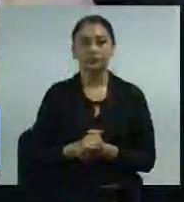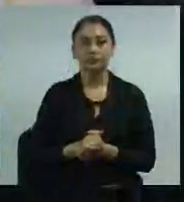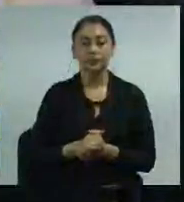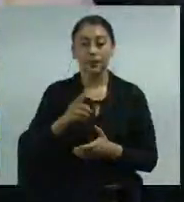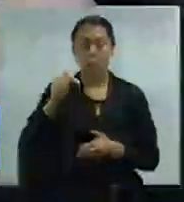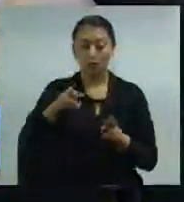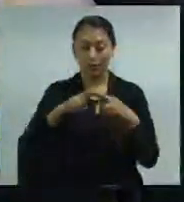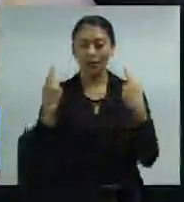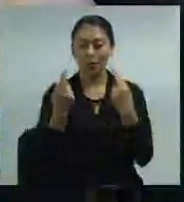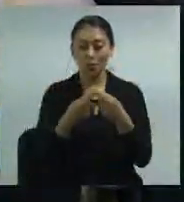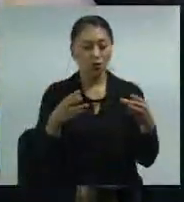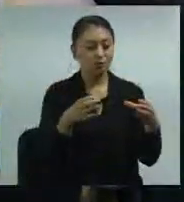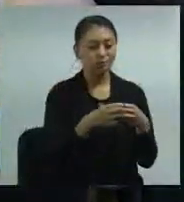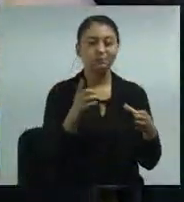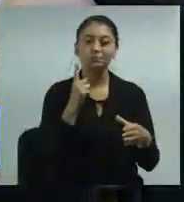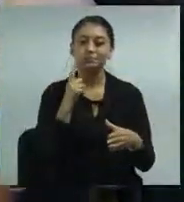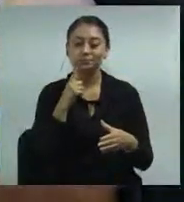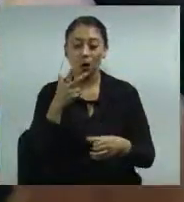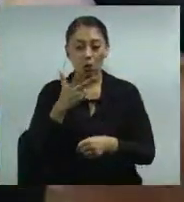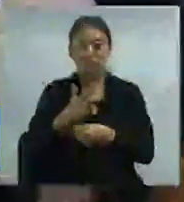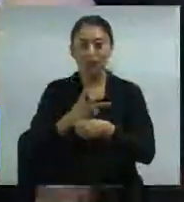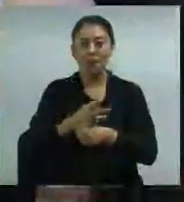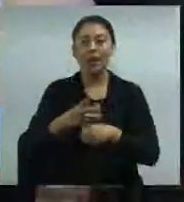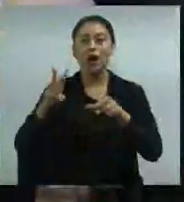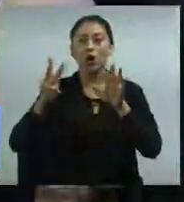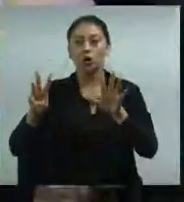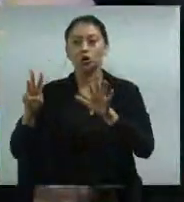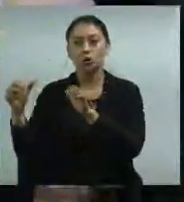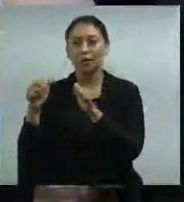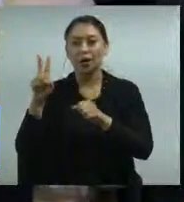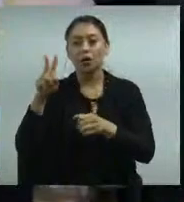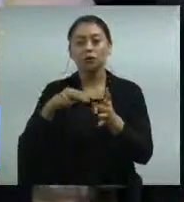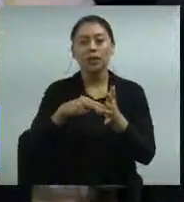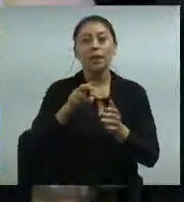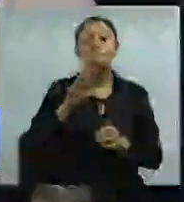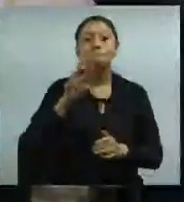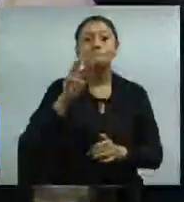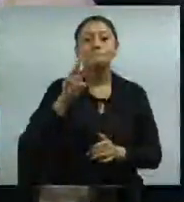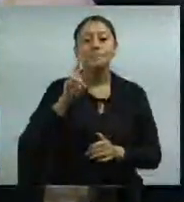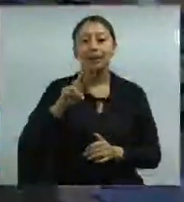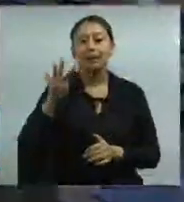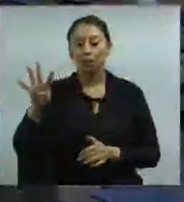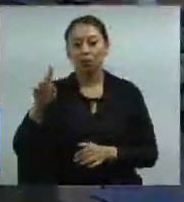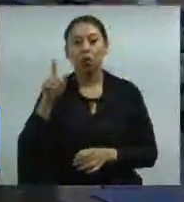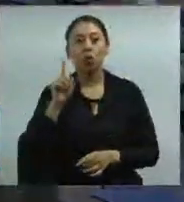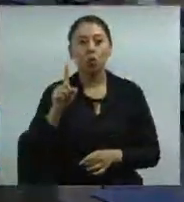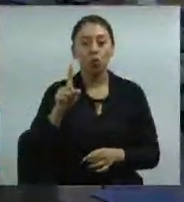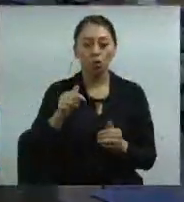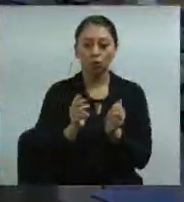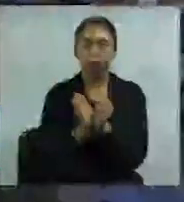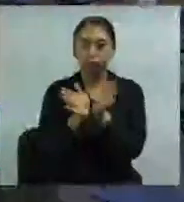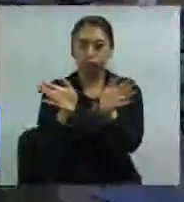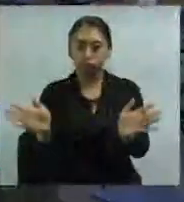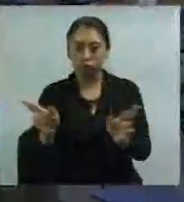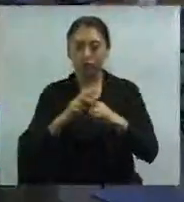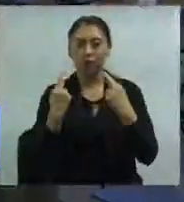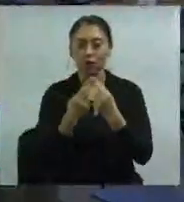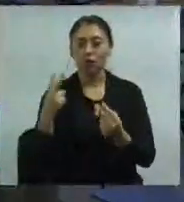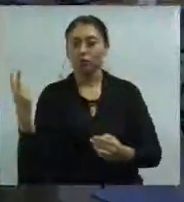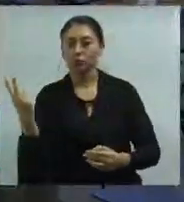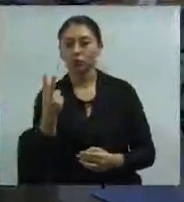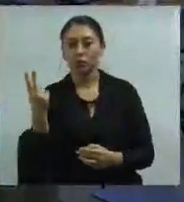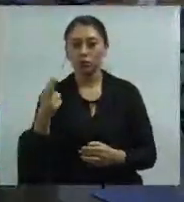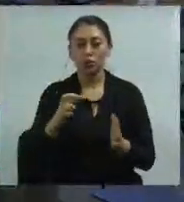Sesión de jefe de bloques legislativos, Guatemala, 8 de abril de 2024. Punto 1, apertura de la sesión. Punto